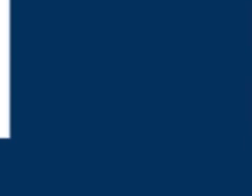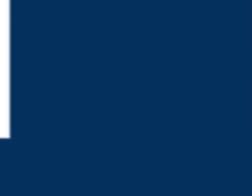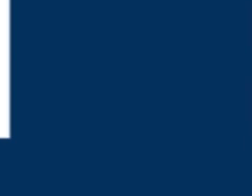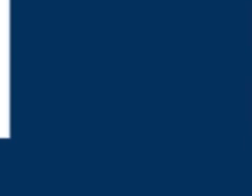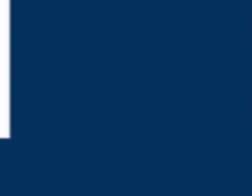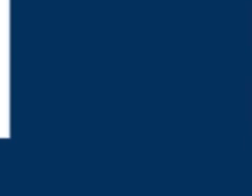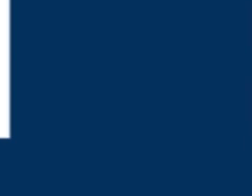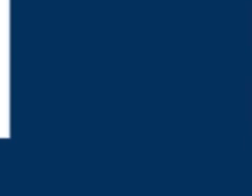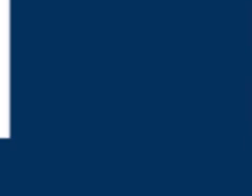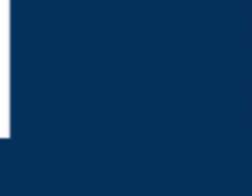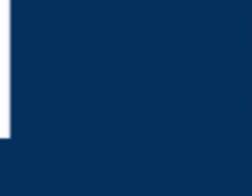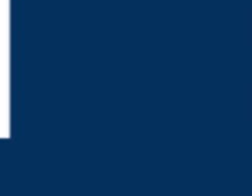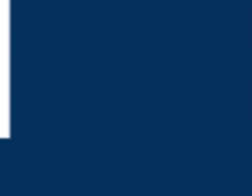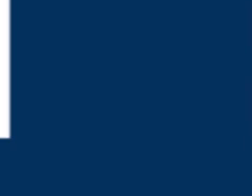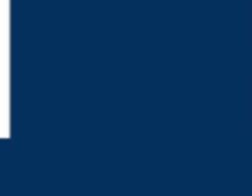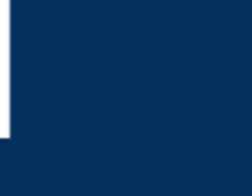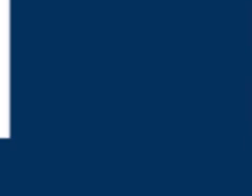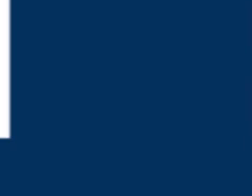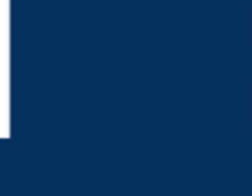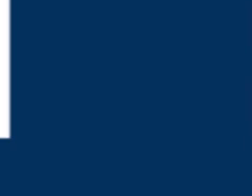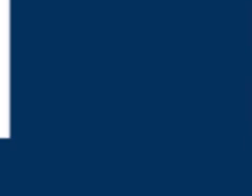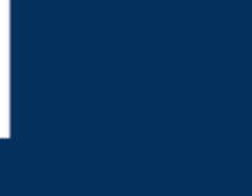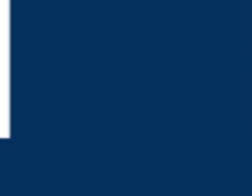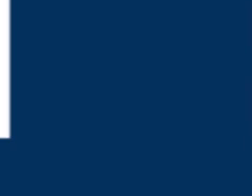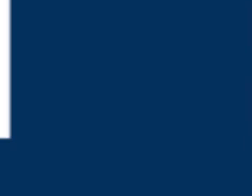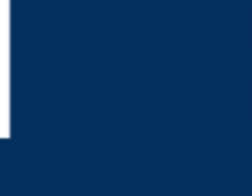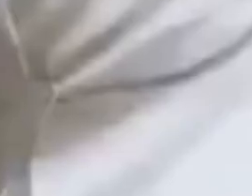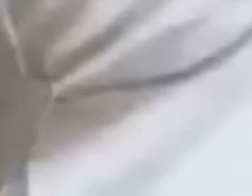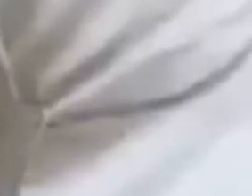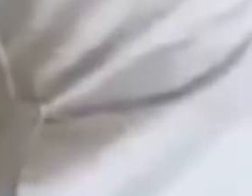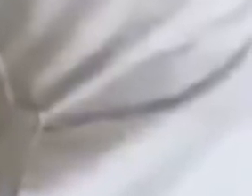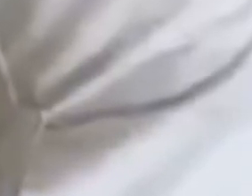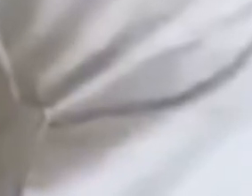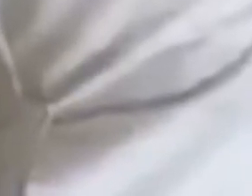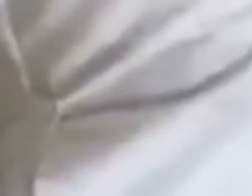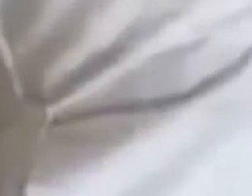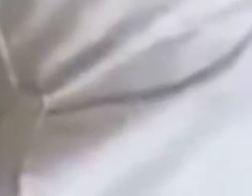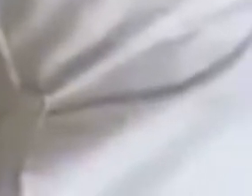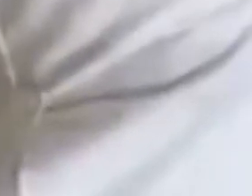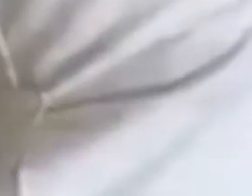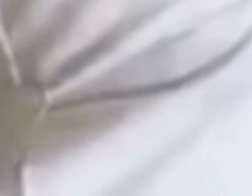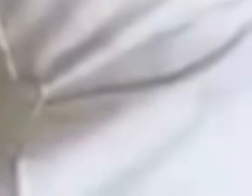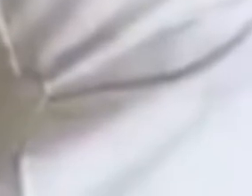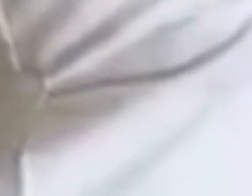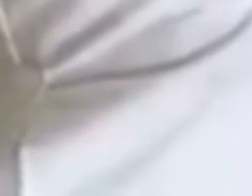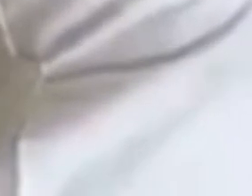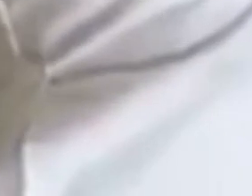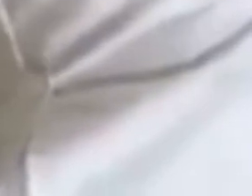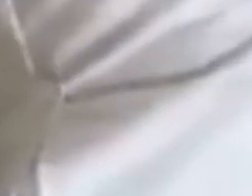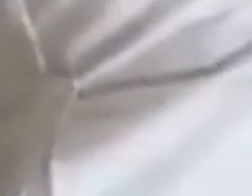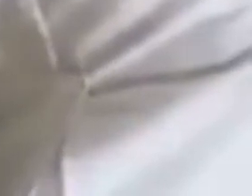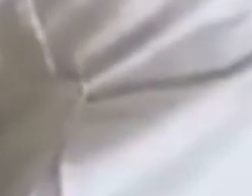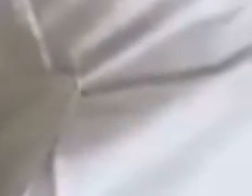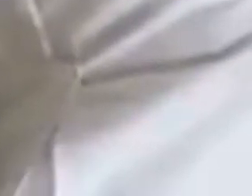Salud Juan Manuel Morales, también en el puesto de salud en el Bluff y en el puesto de salud Ramaquí, en Bluefield,